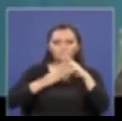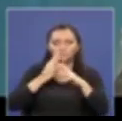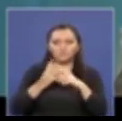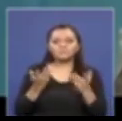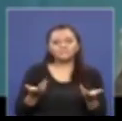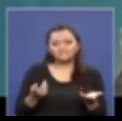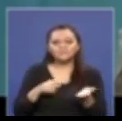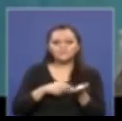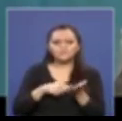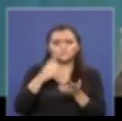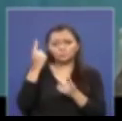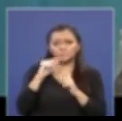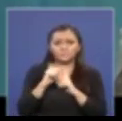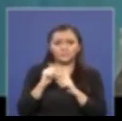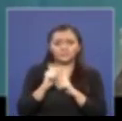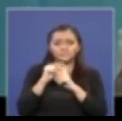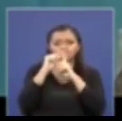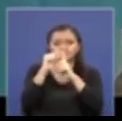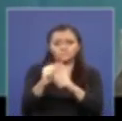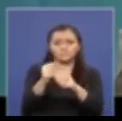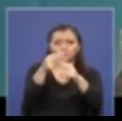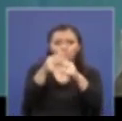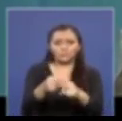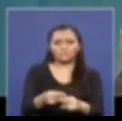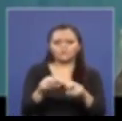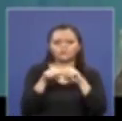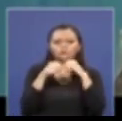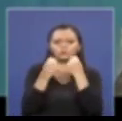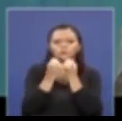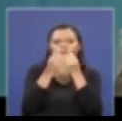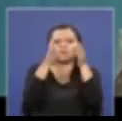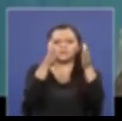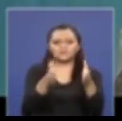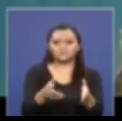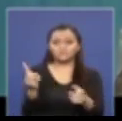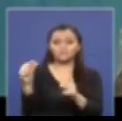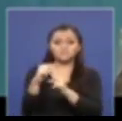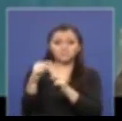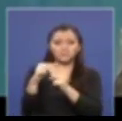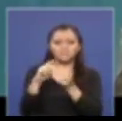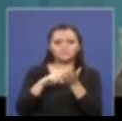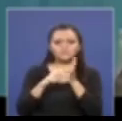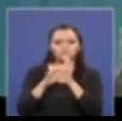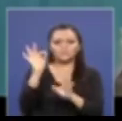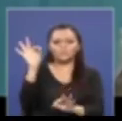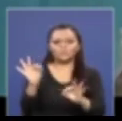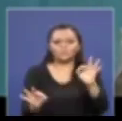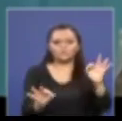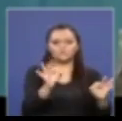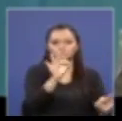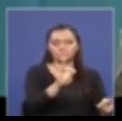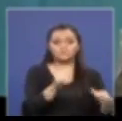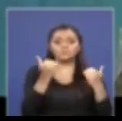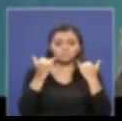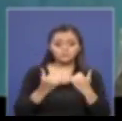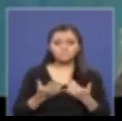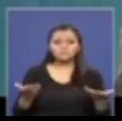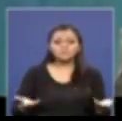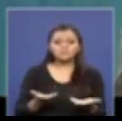está también una palabra que define al socialismo, y esa palabra es justicia, y en este